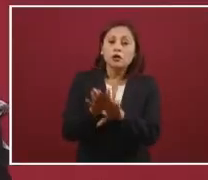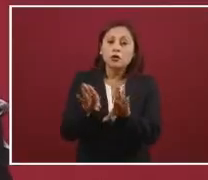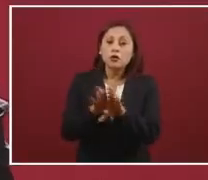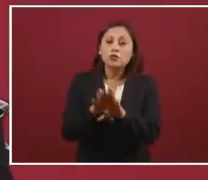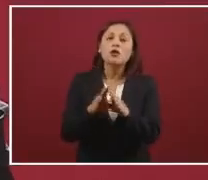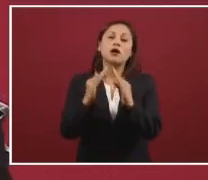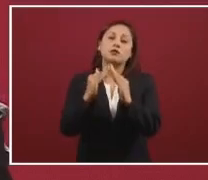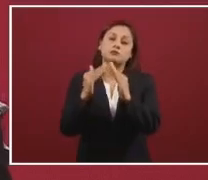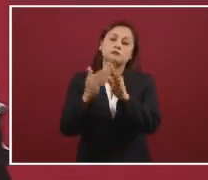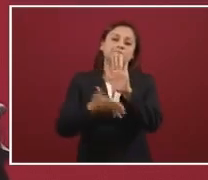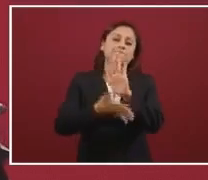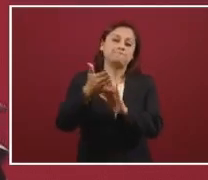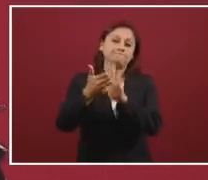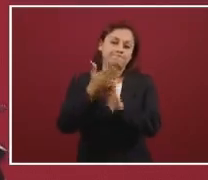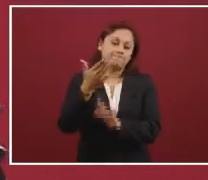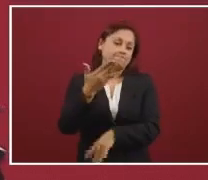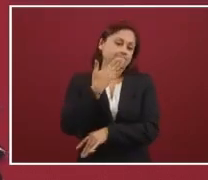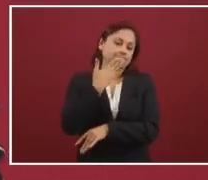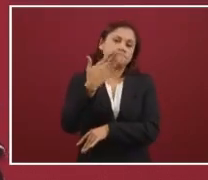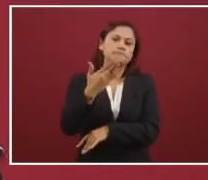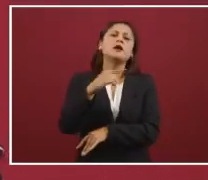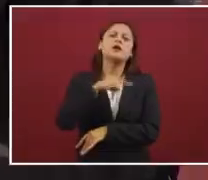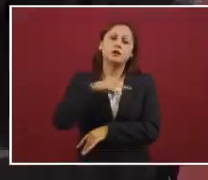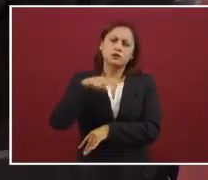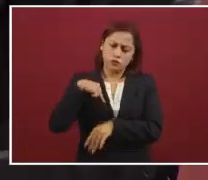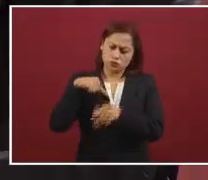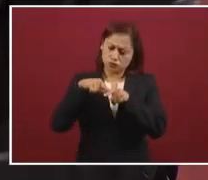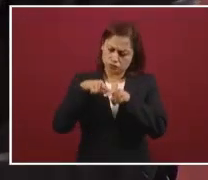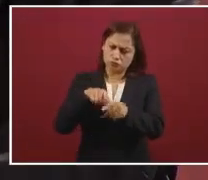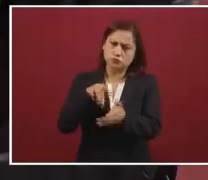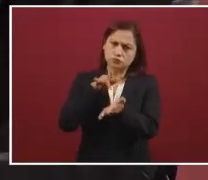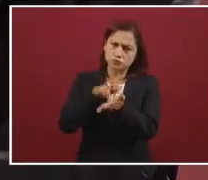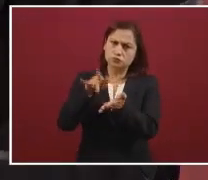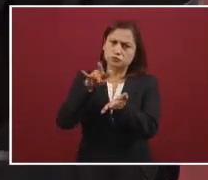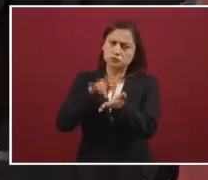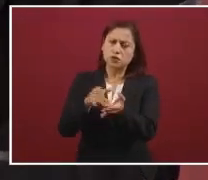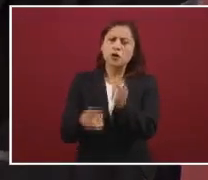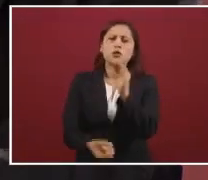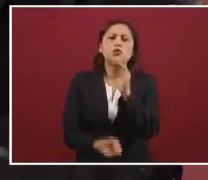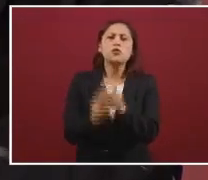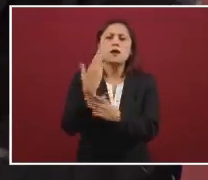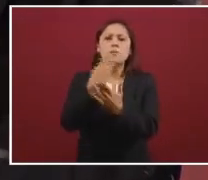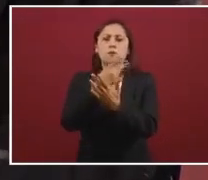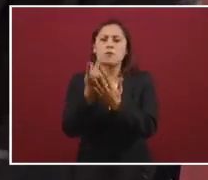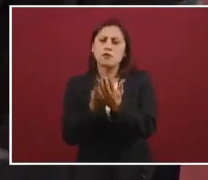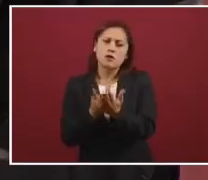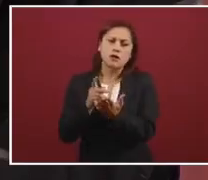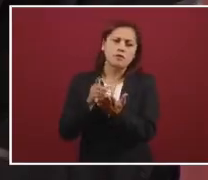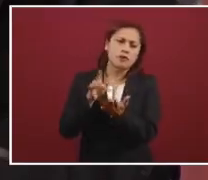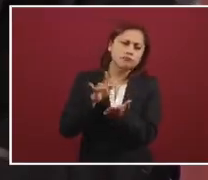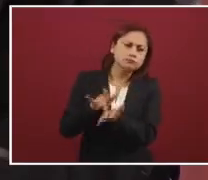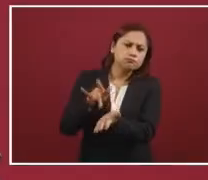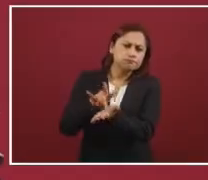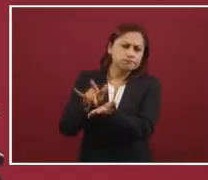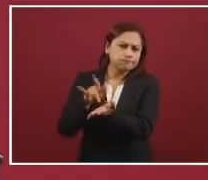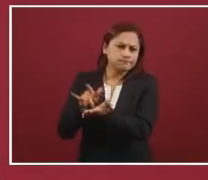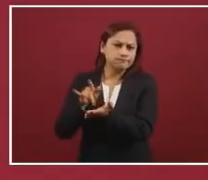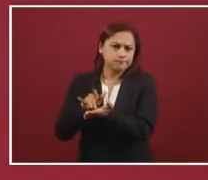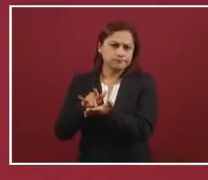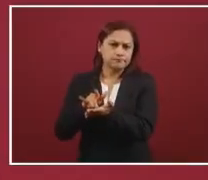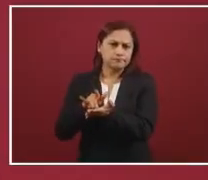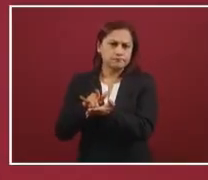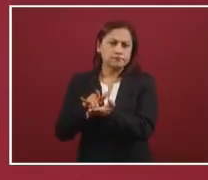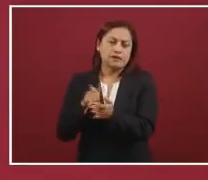seguir apoyando con estos estímulos, nada más que estamos